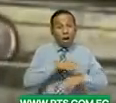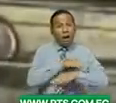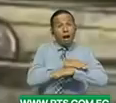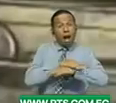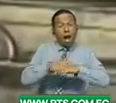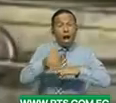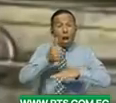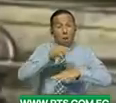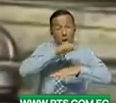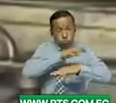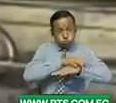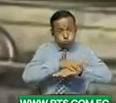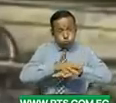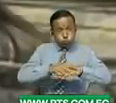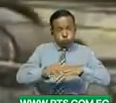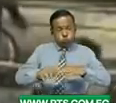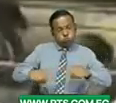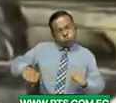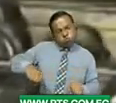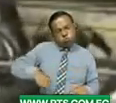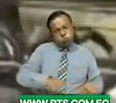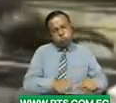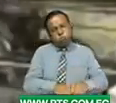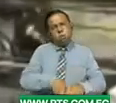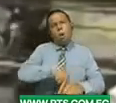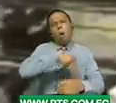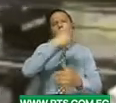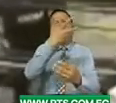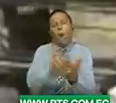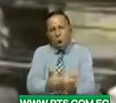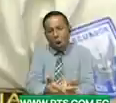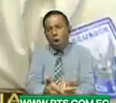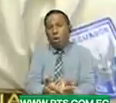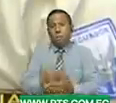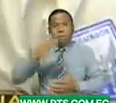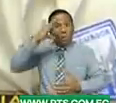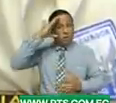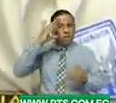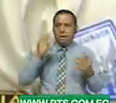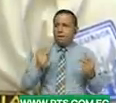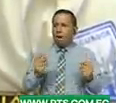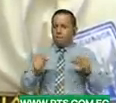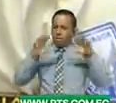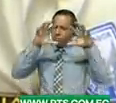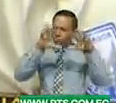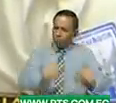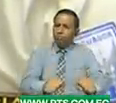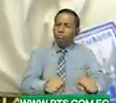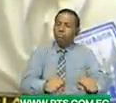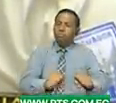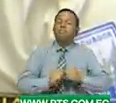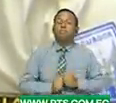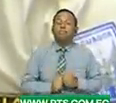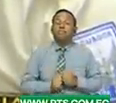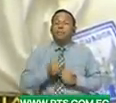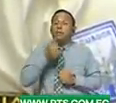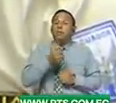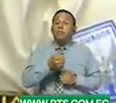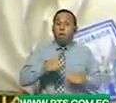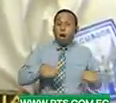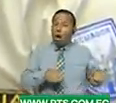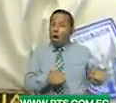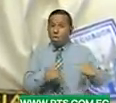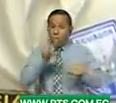implicados resbalaron y eso fue aprovechado por los policías y los capturaron. Donde pierden estabilidad y procede a la